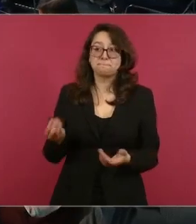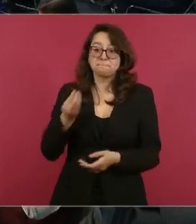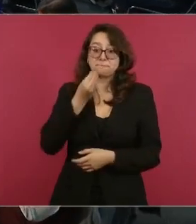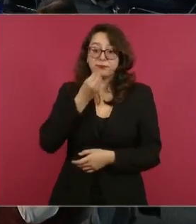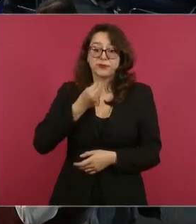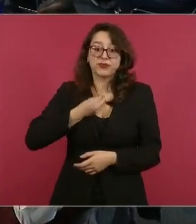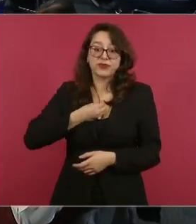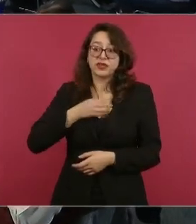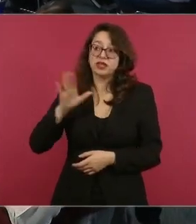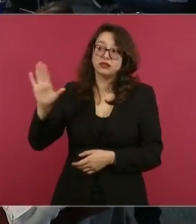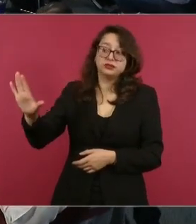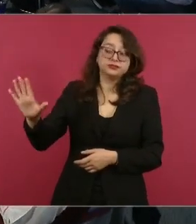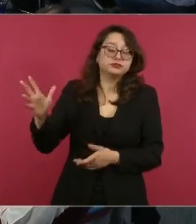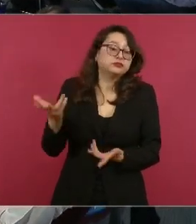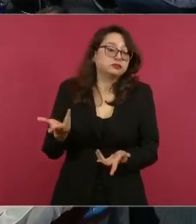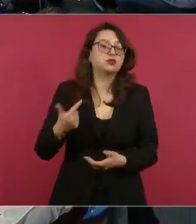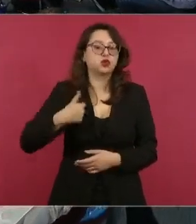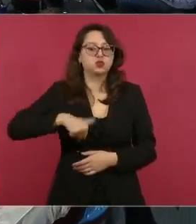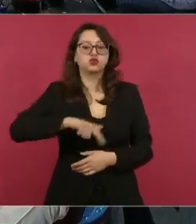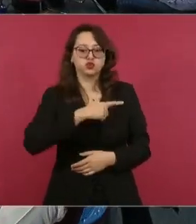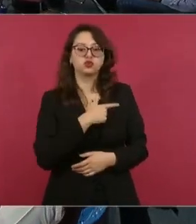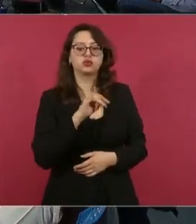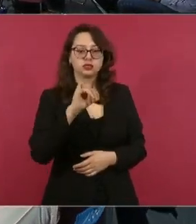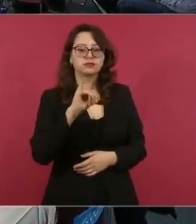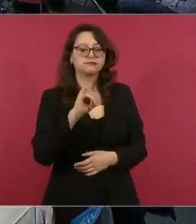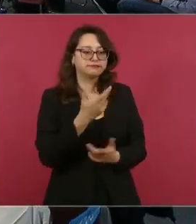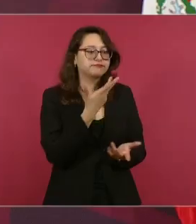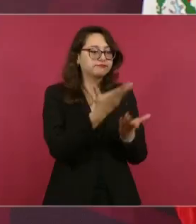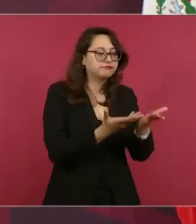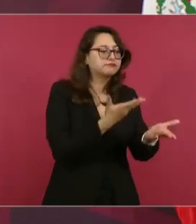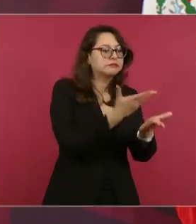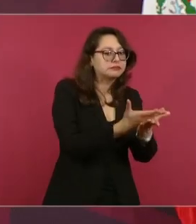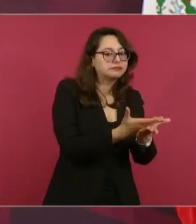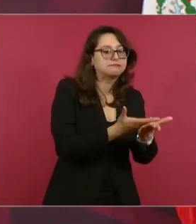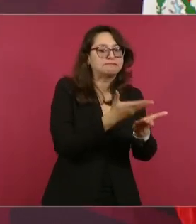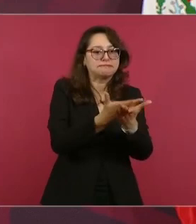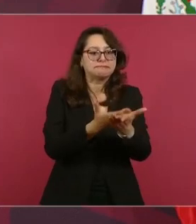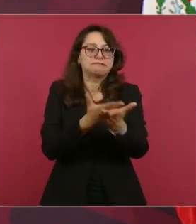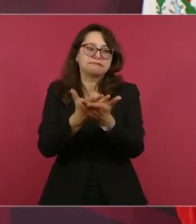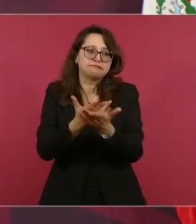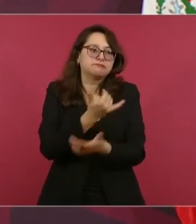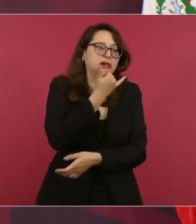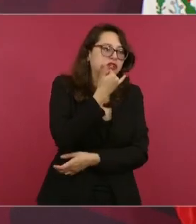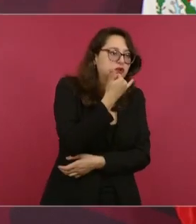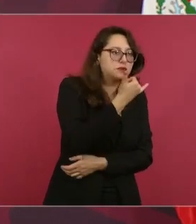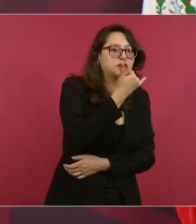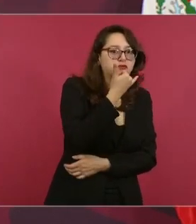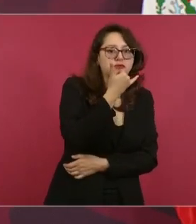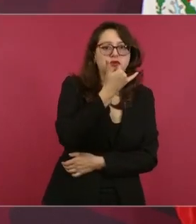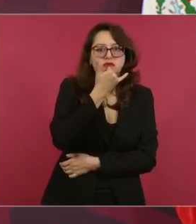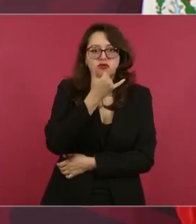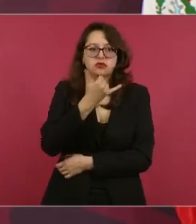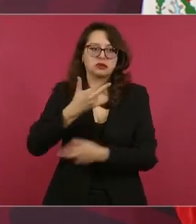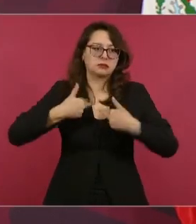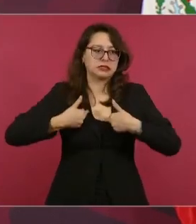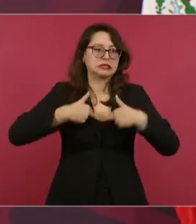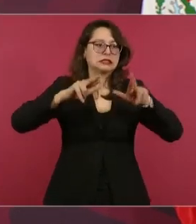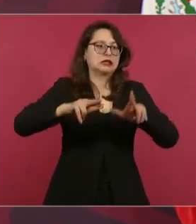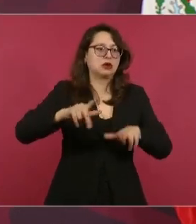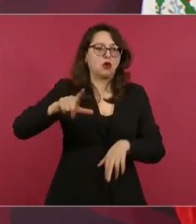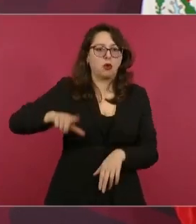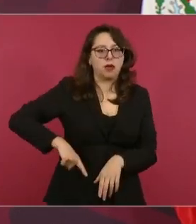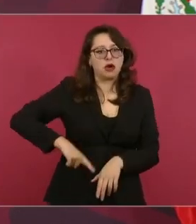empezamos nosotros a ofrecer disculpas a los pueblos originarios, incluso a